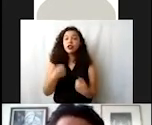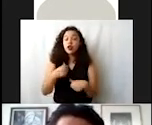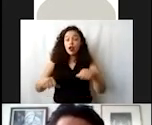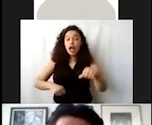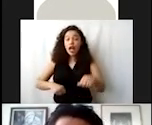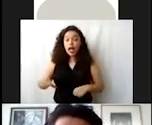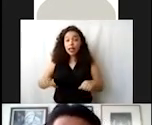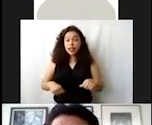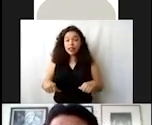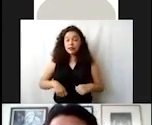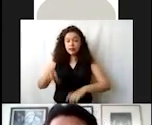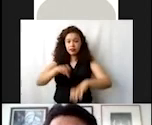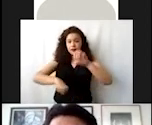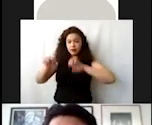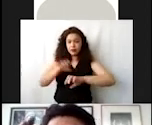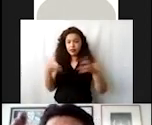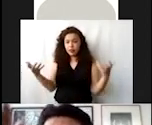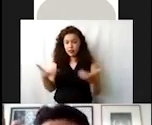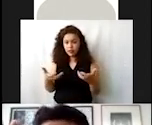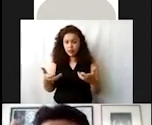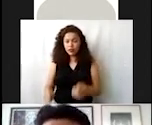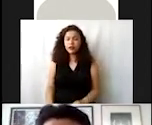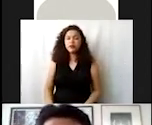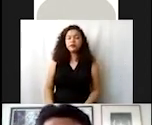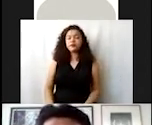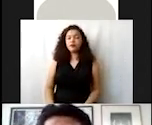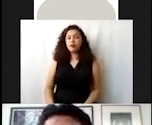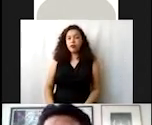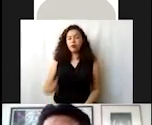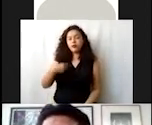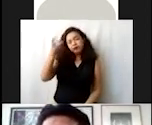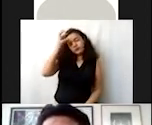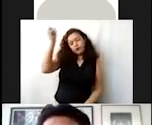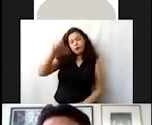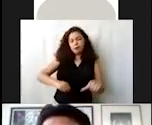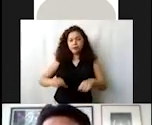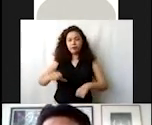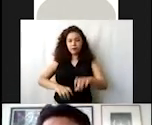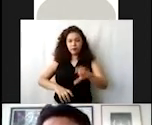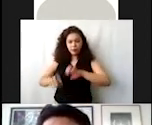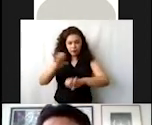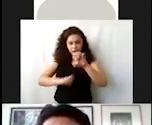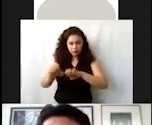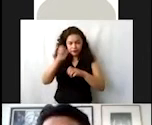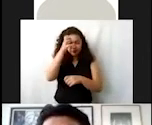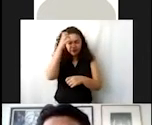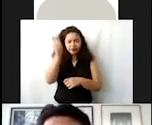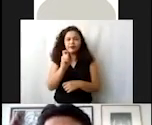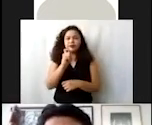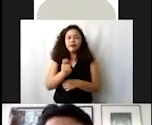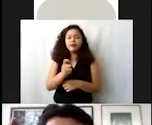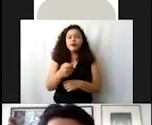actividades empresariales. Si yo me voy a la definición de lo que es una actividad empresarial, es donde yo